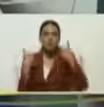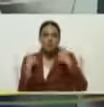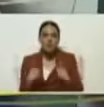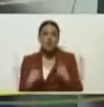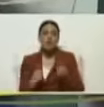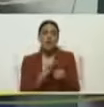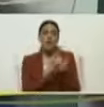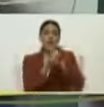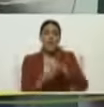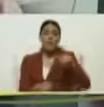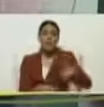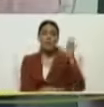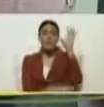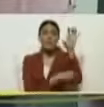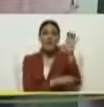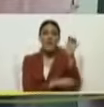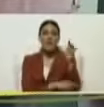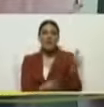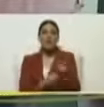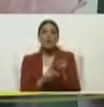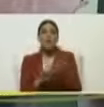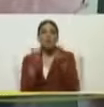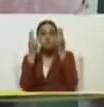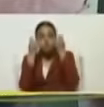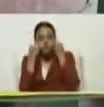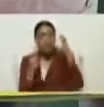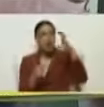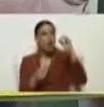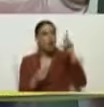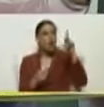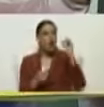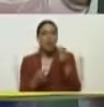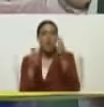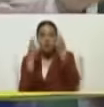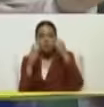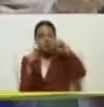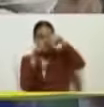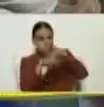este país en una colonia gringa.